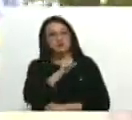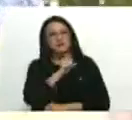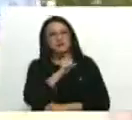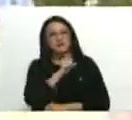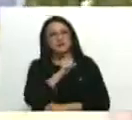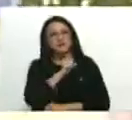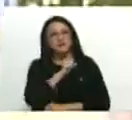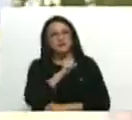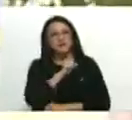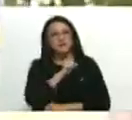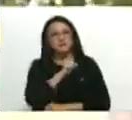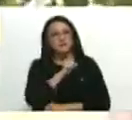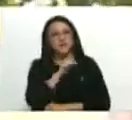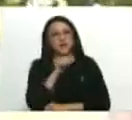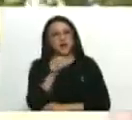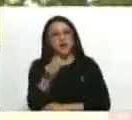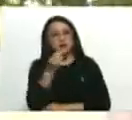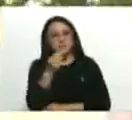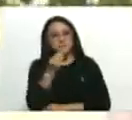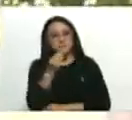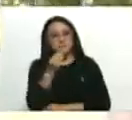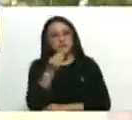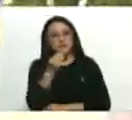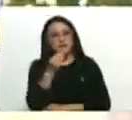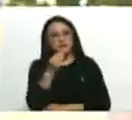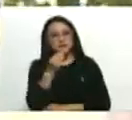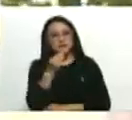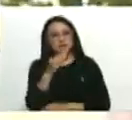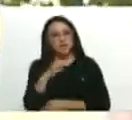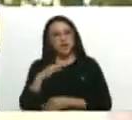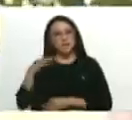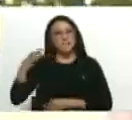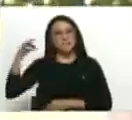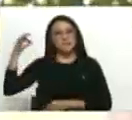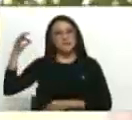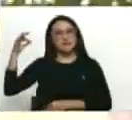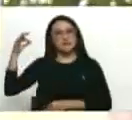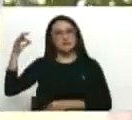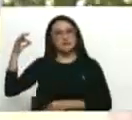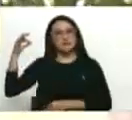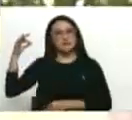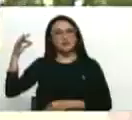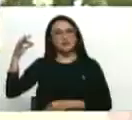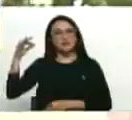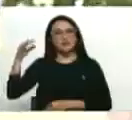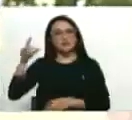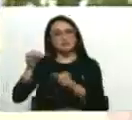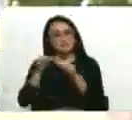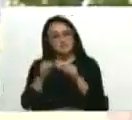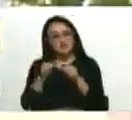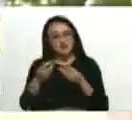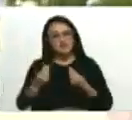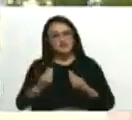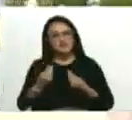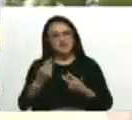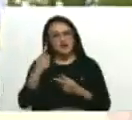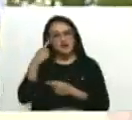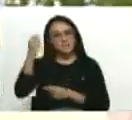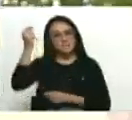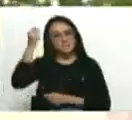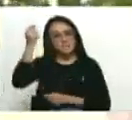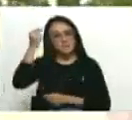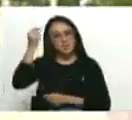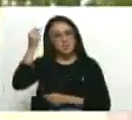este como un gran alimento, que es el alimento del espíritu, y es el de mantener viva nuestra memoria,